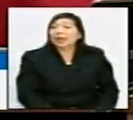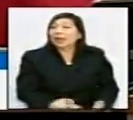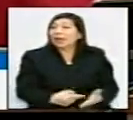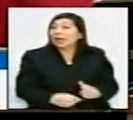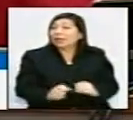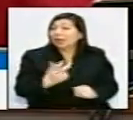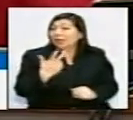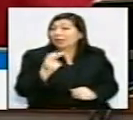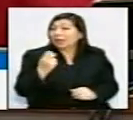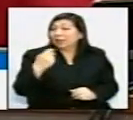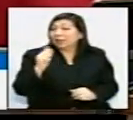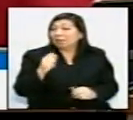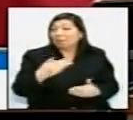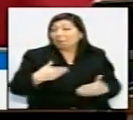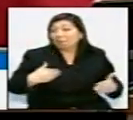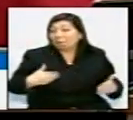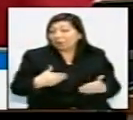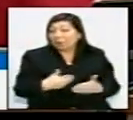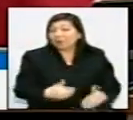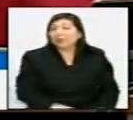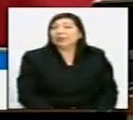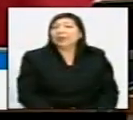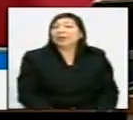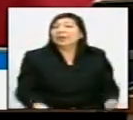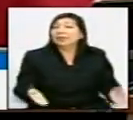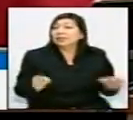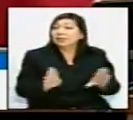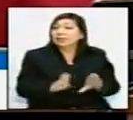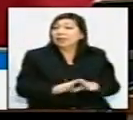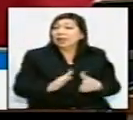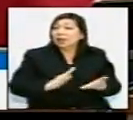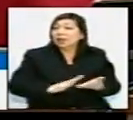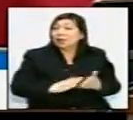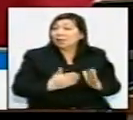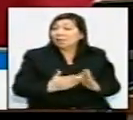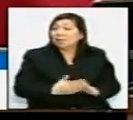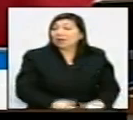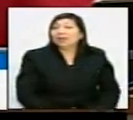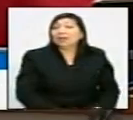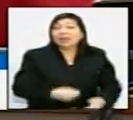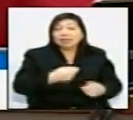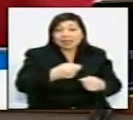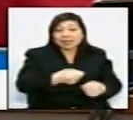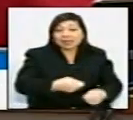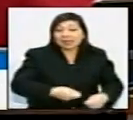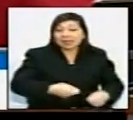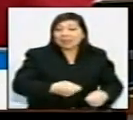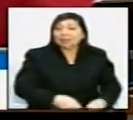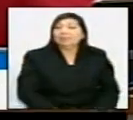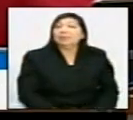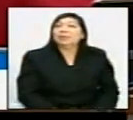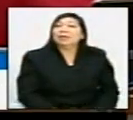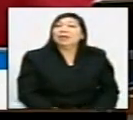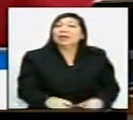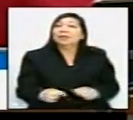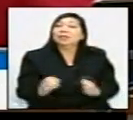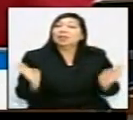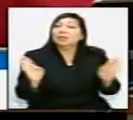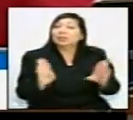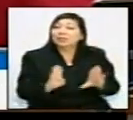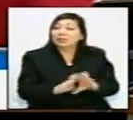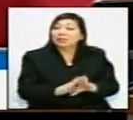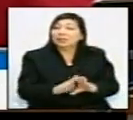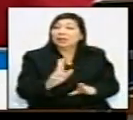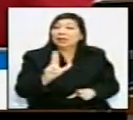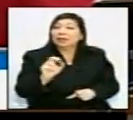lograr un 30% aproximadamente del cierre de brecha de comunidades campesinas y lograr un cierre de